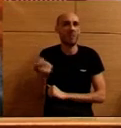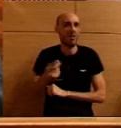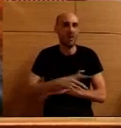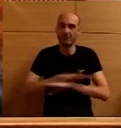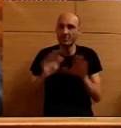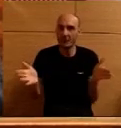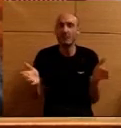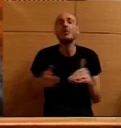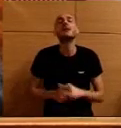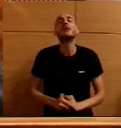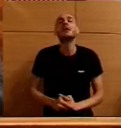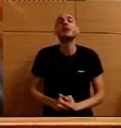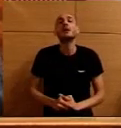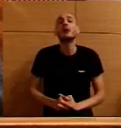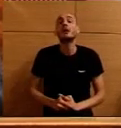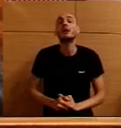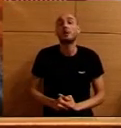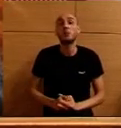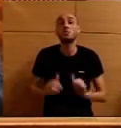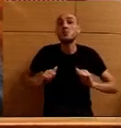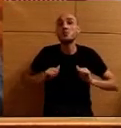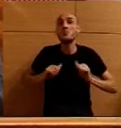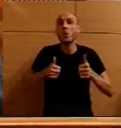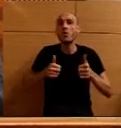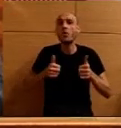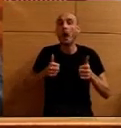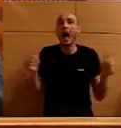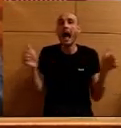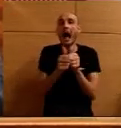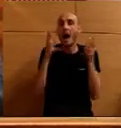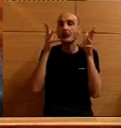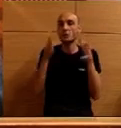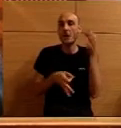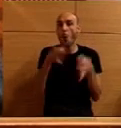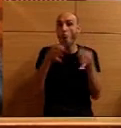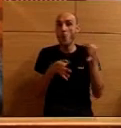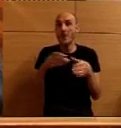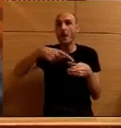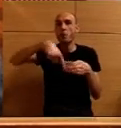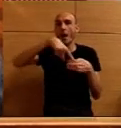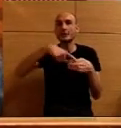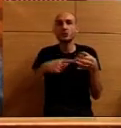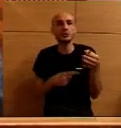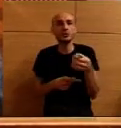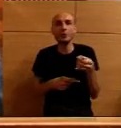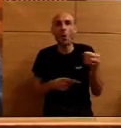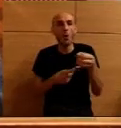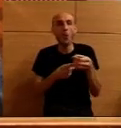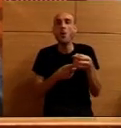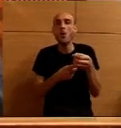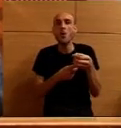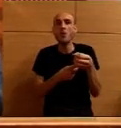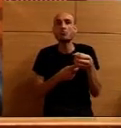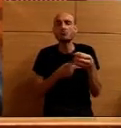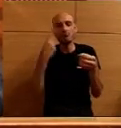En el primer momento, el puesto de la asesoría jurídica, lo he dicho antes, nos llevó, no, vamos, creímos